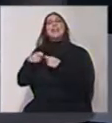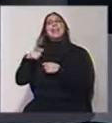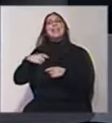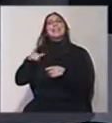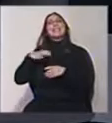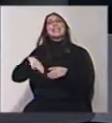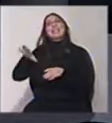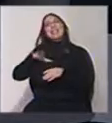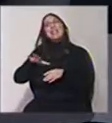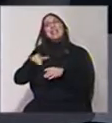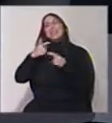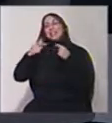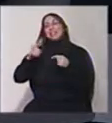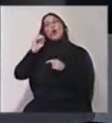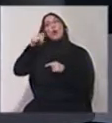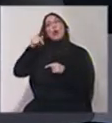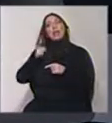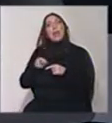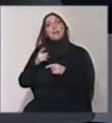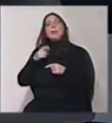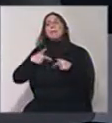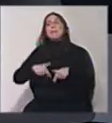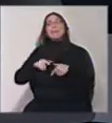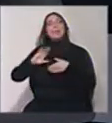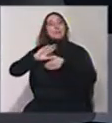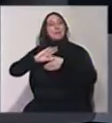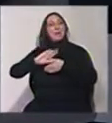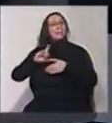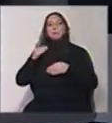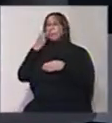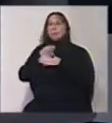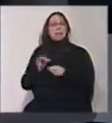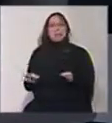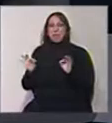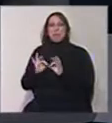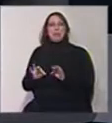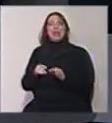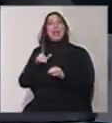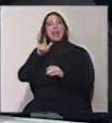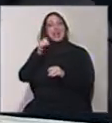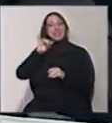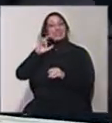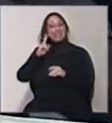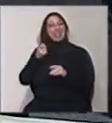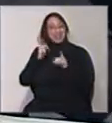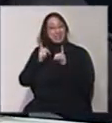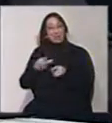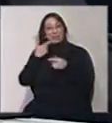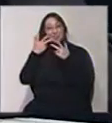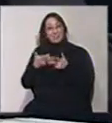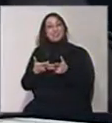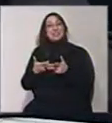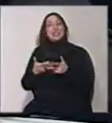distintas organizaciones, pero el Ministerio de Desarrollo Social brilla por su ausencia. Y lo acaba de decir la Llera también. Es decir, está